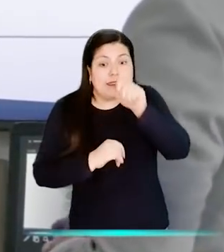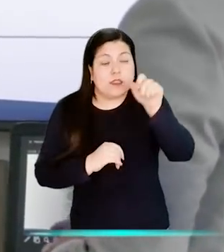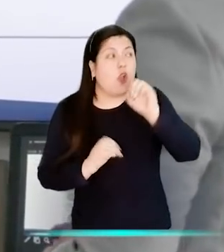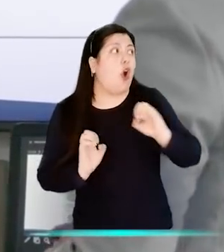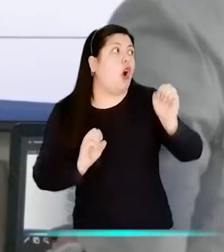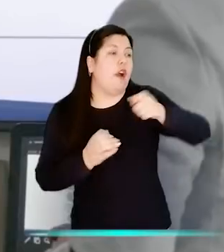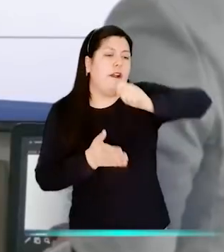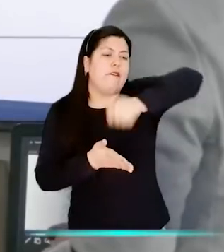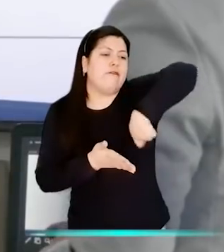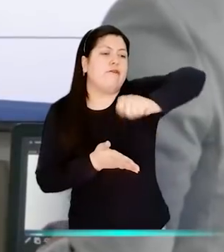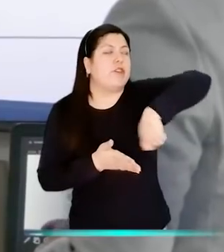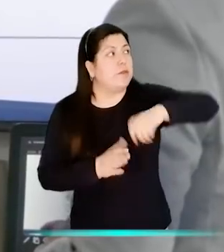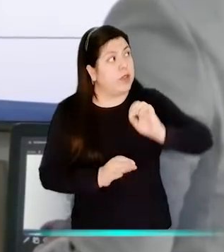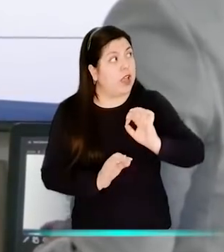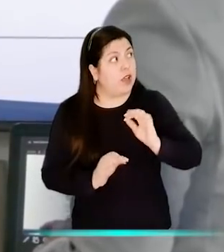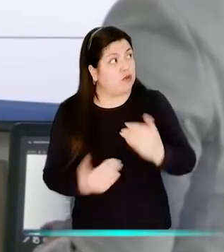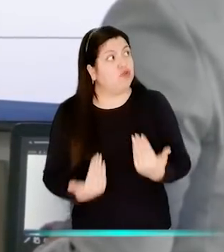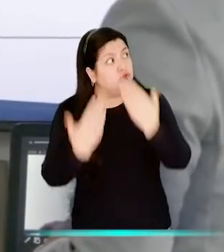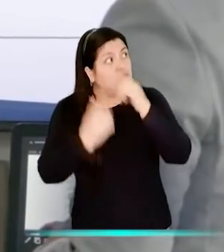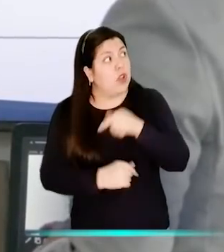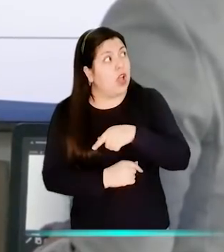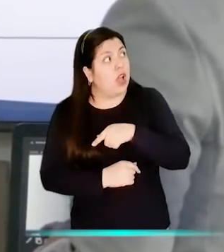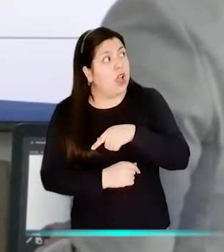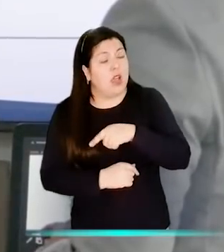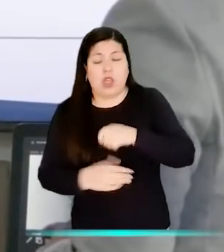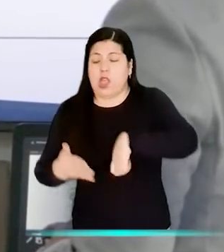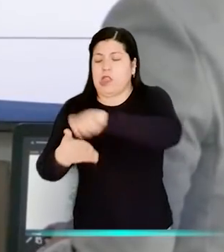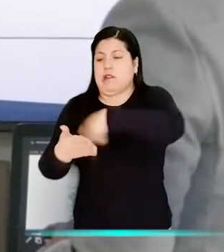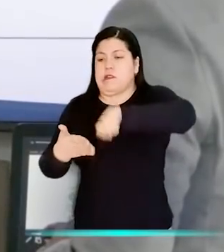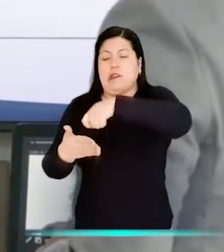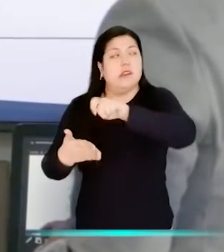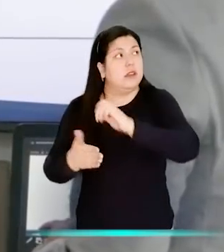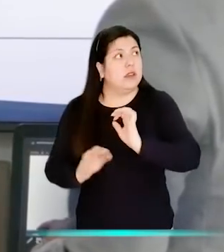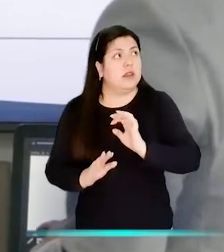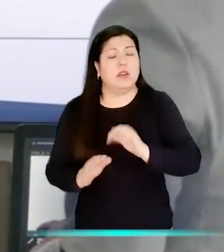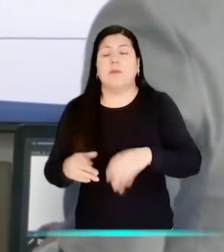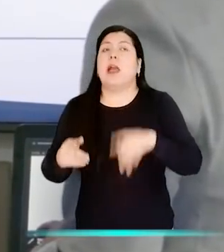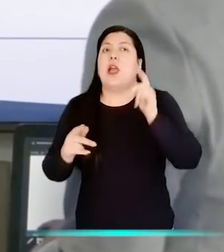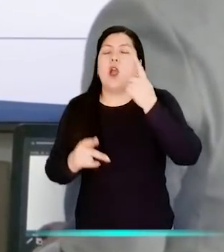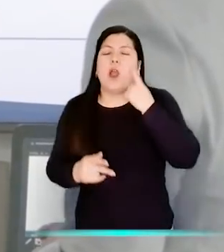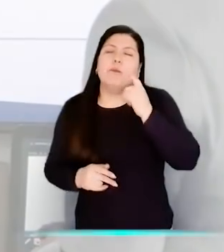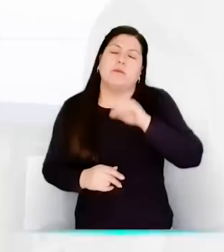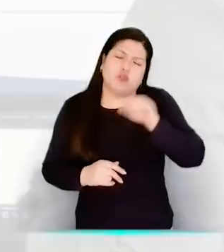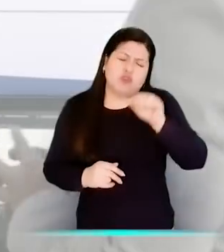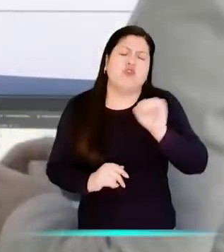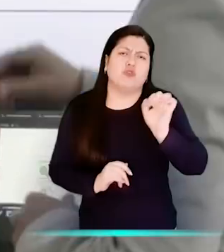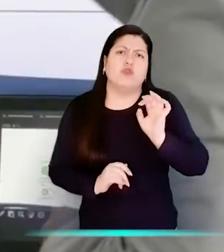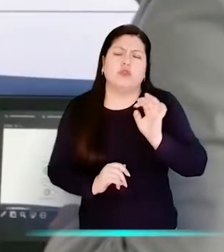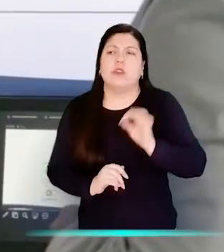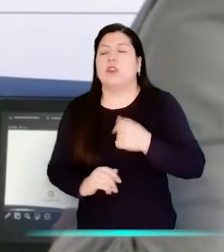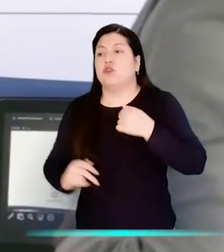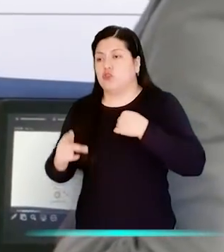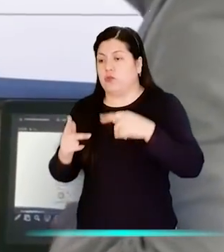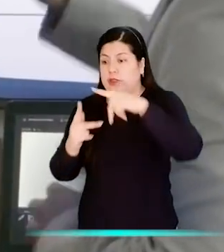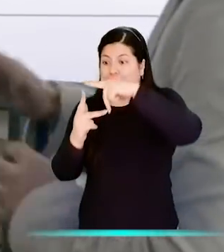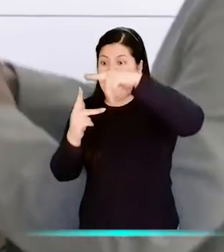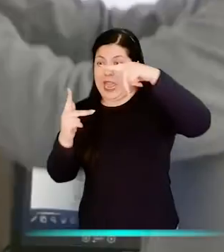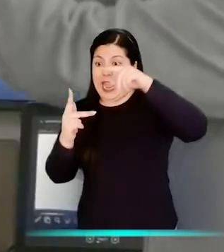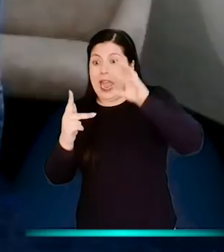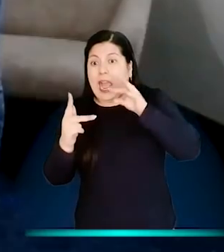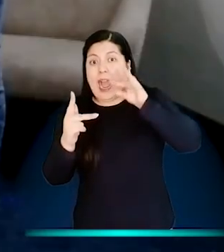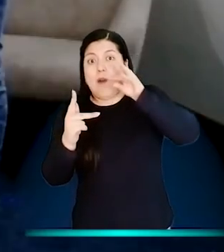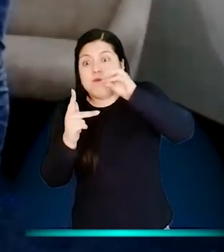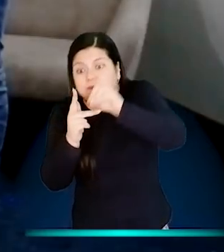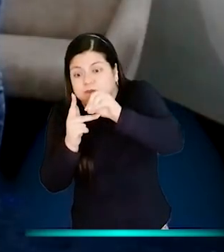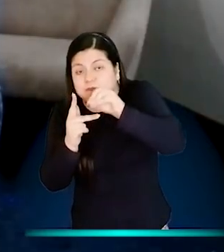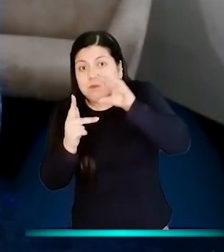una firma, se supone que el voto es válido porque está dentro de la casilla. Claro que sí. El hecho de yo anotar y